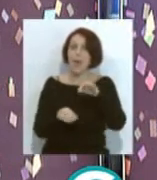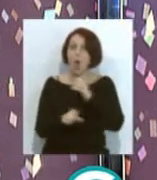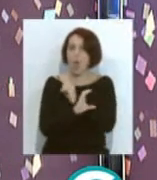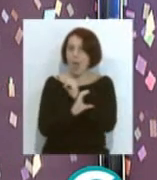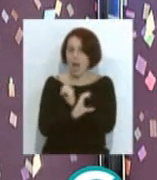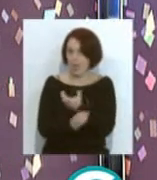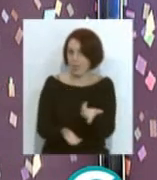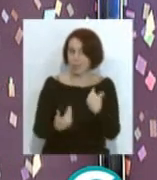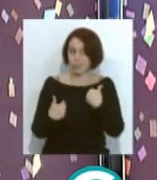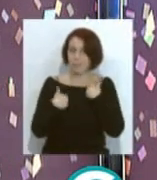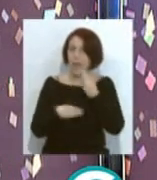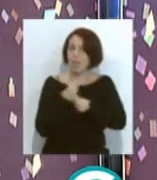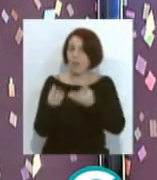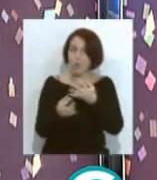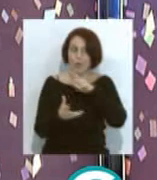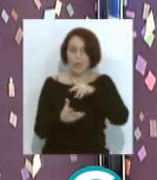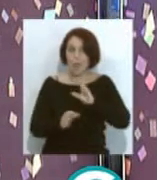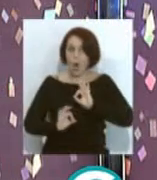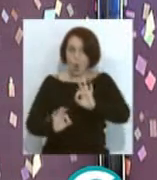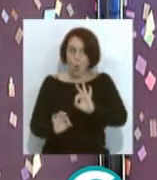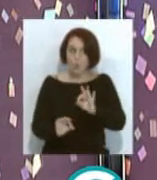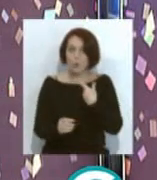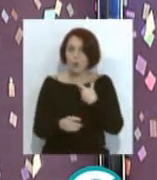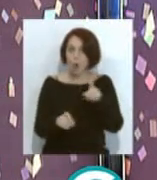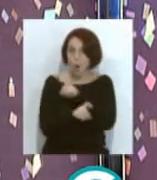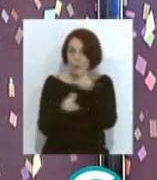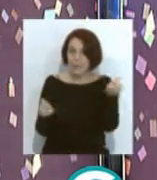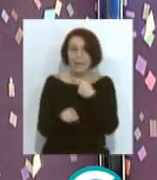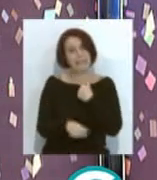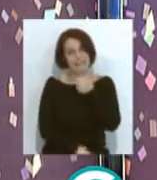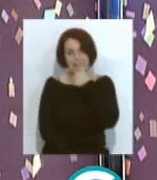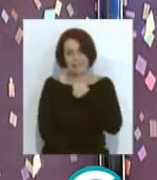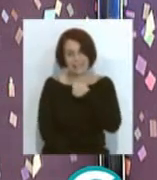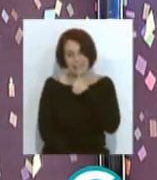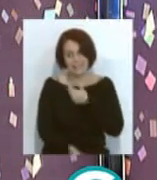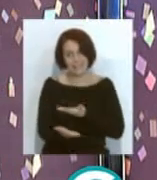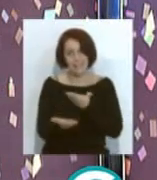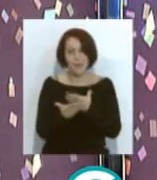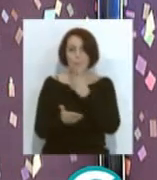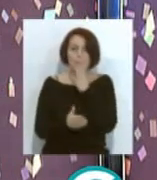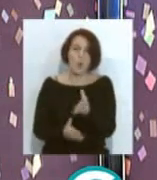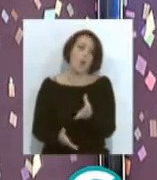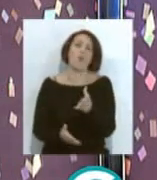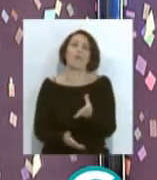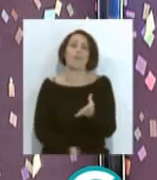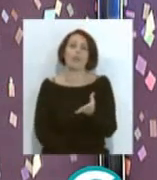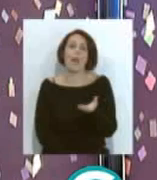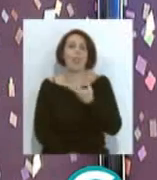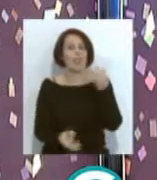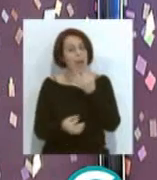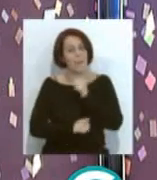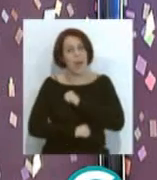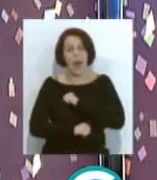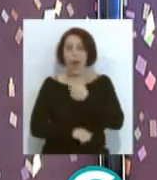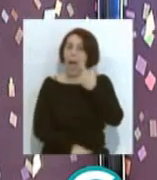Cádiz. Es una noticia que acaba de publicarse. Os pedimos paciencia en ese sentido porque, desde luego, que habrá que esperar